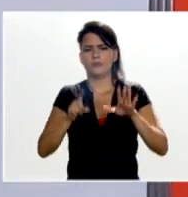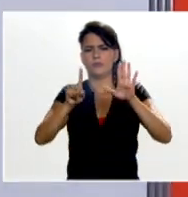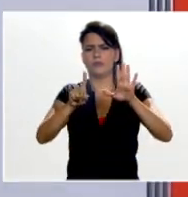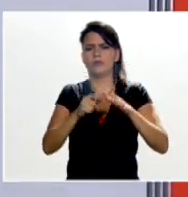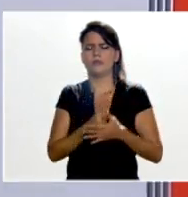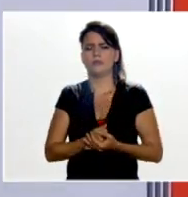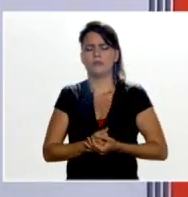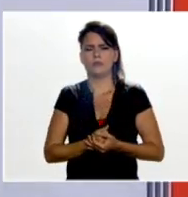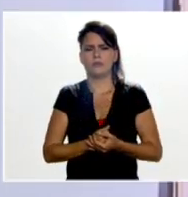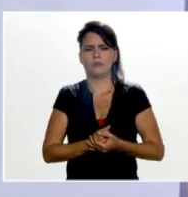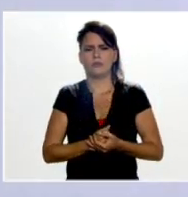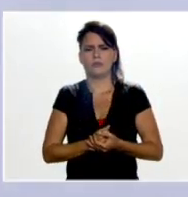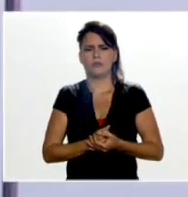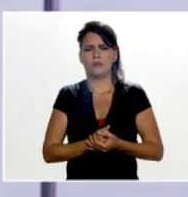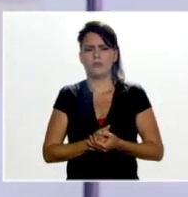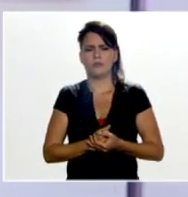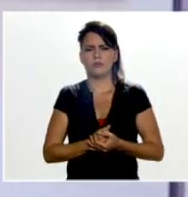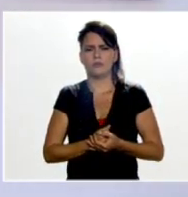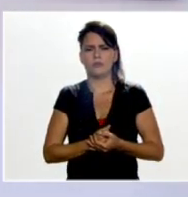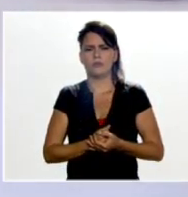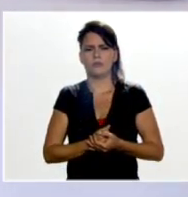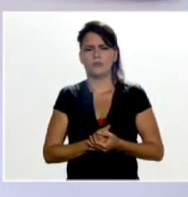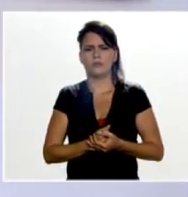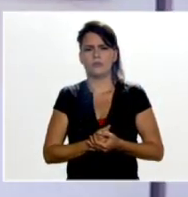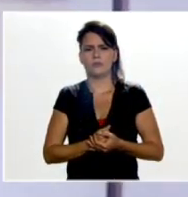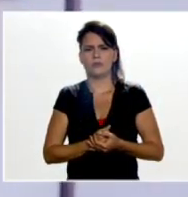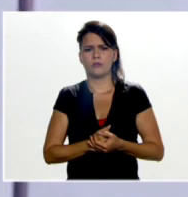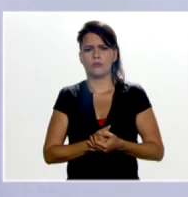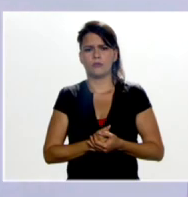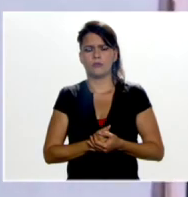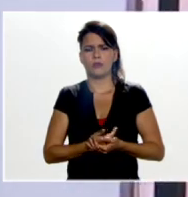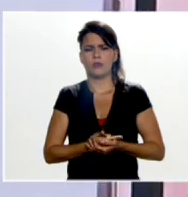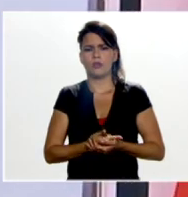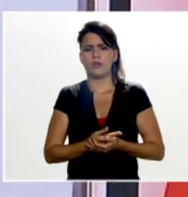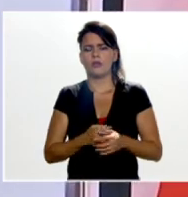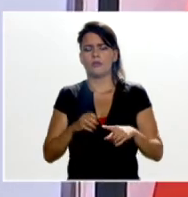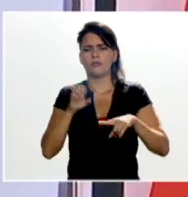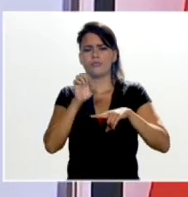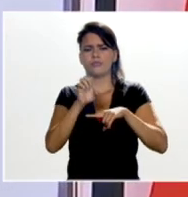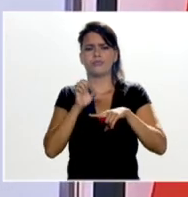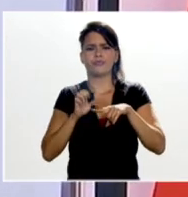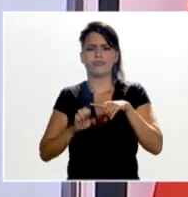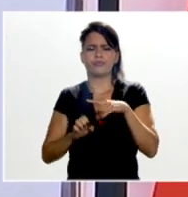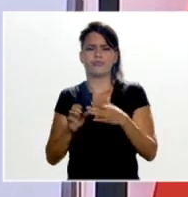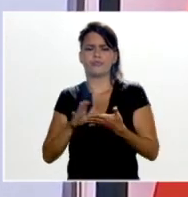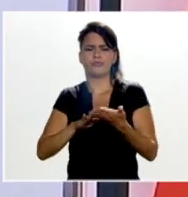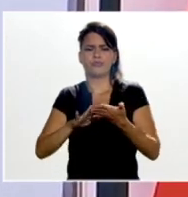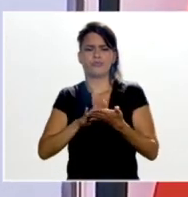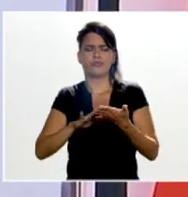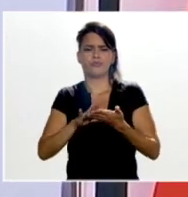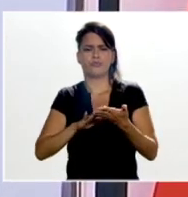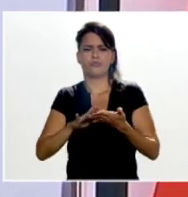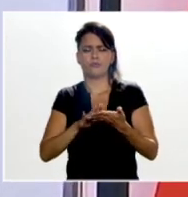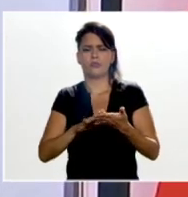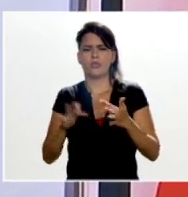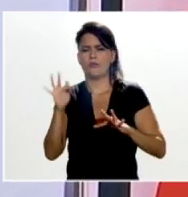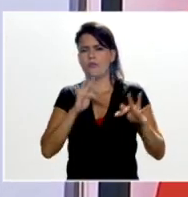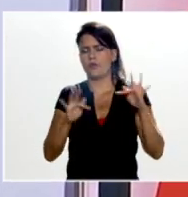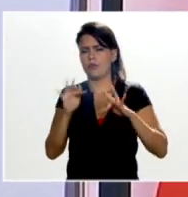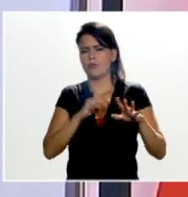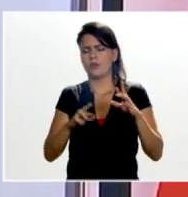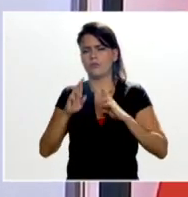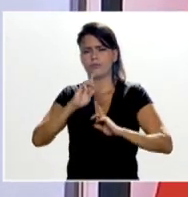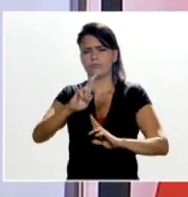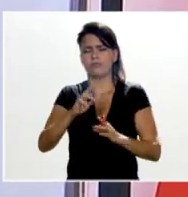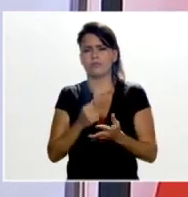6. Y aplicamos la resolvente, la famosa formulita de la resolvente, que